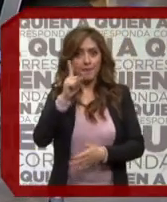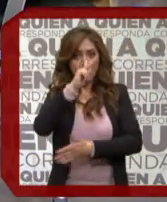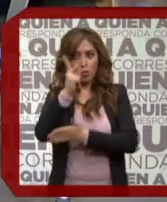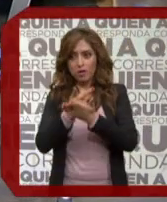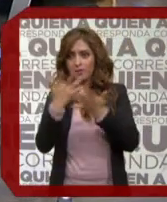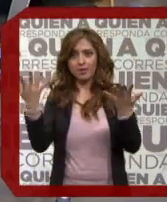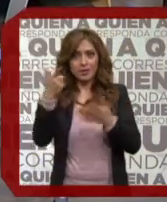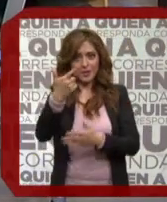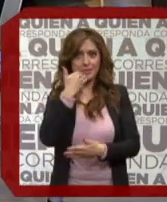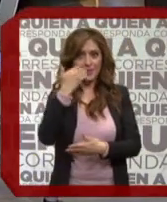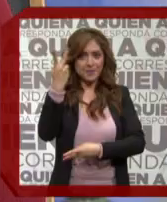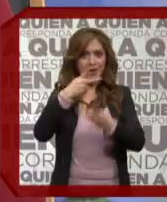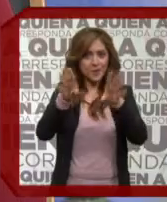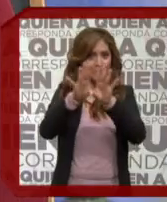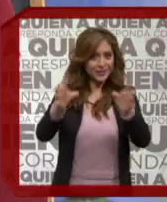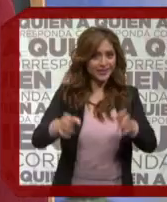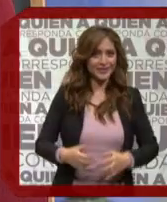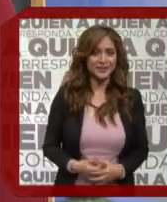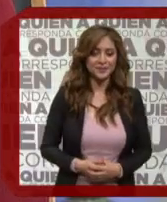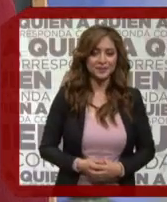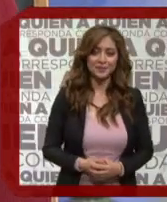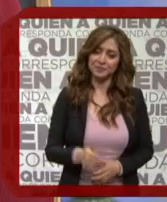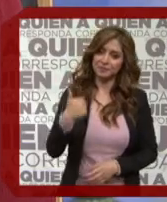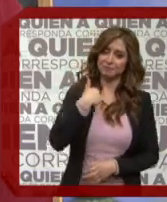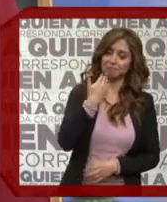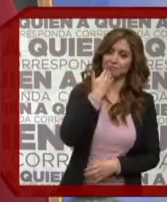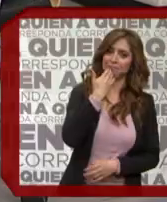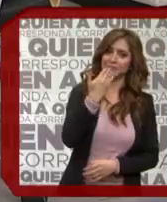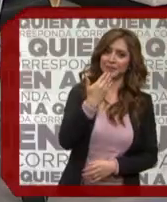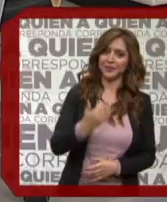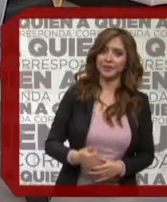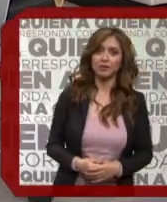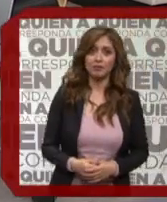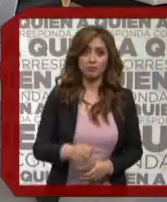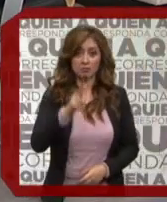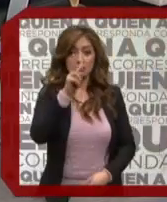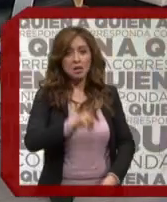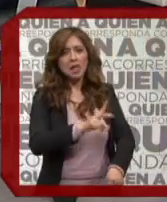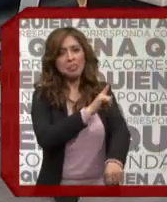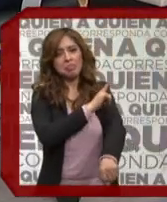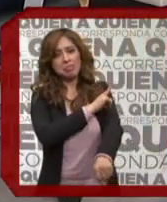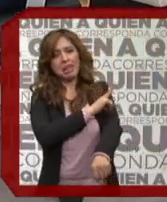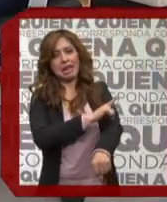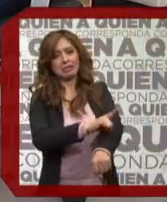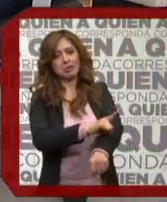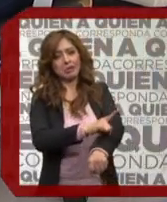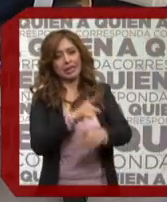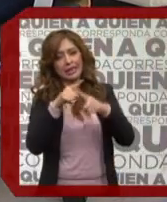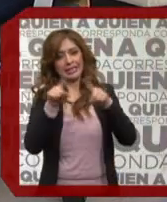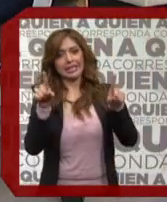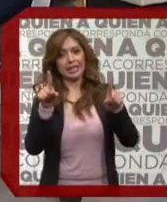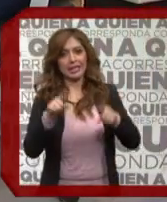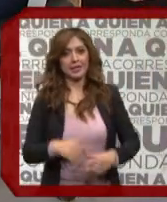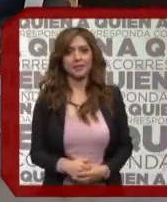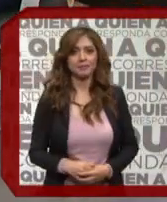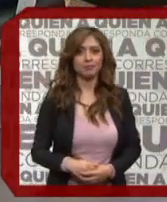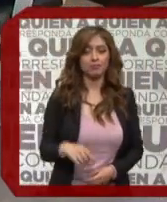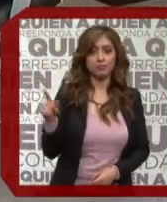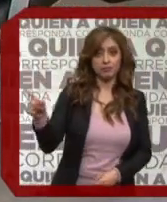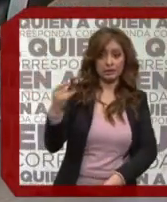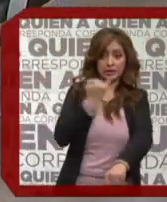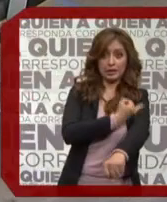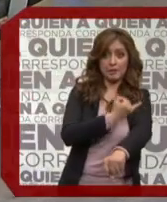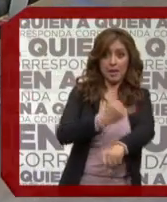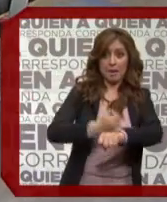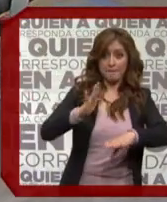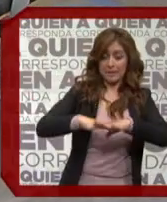Bienvenida. Pues muy bien. Una delegación quedamos poquito distinta. la más grande del Distrito Federal, pero un poquito